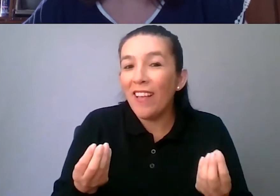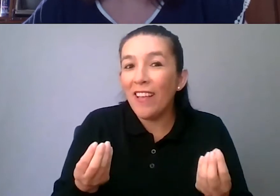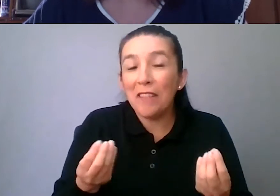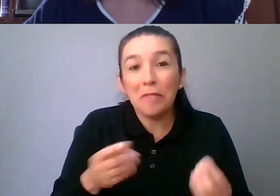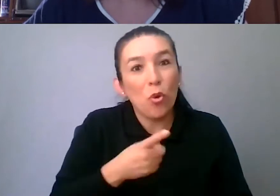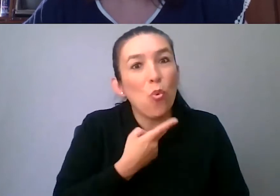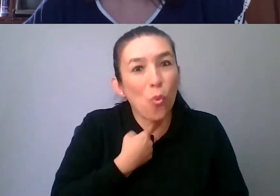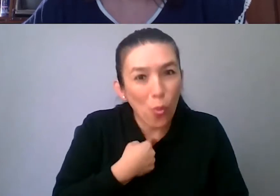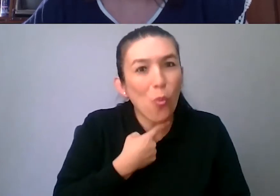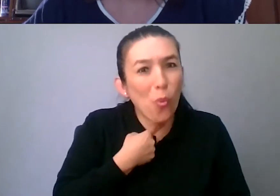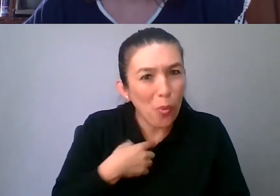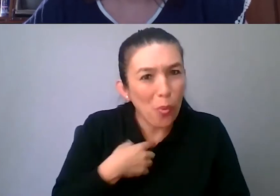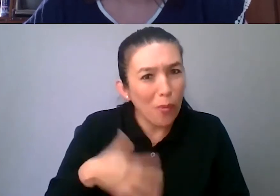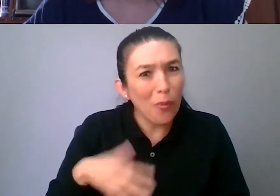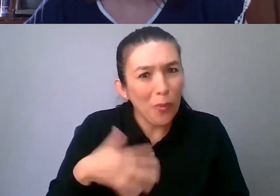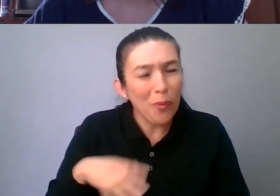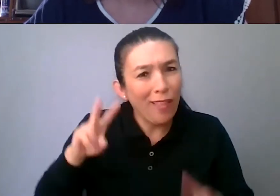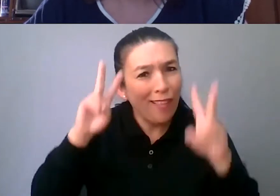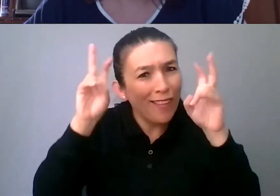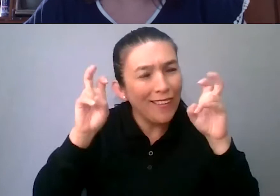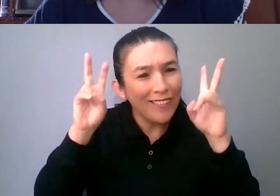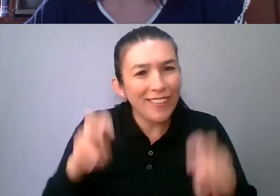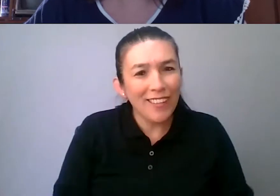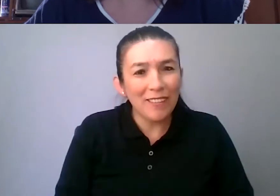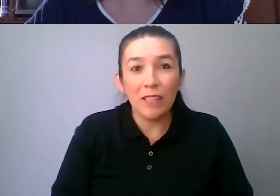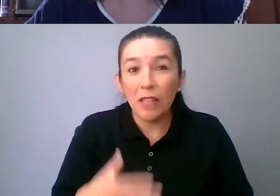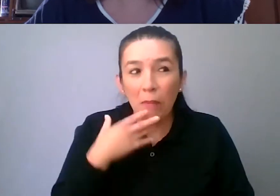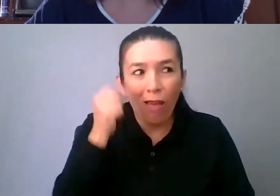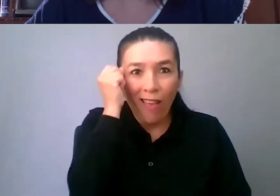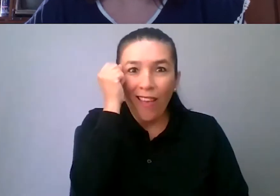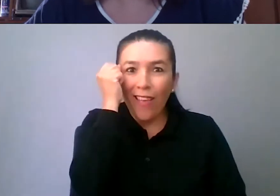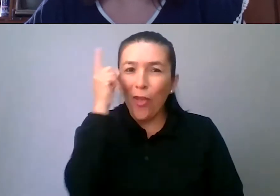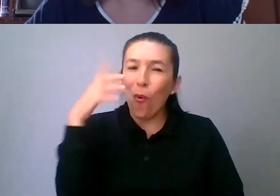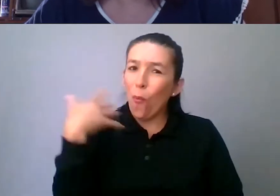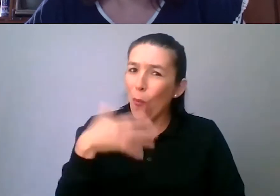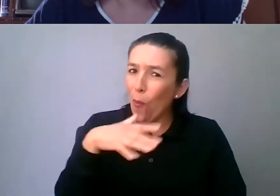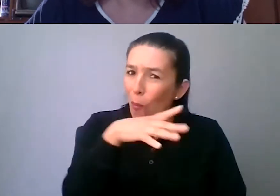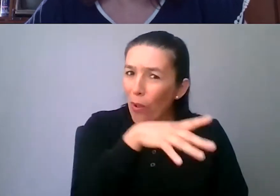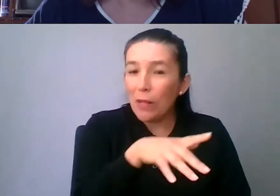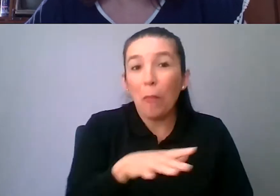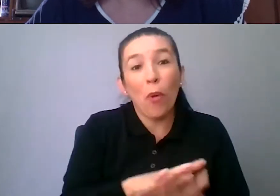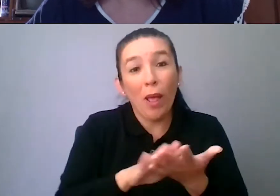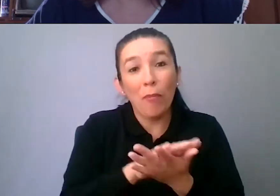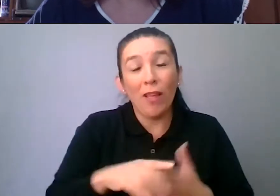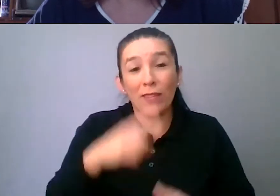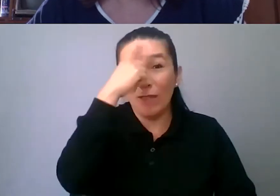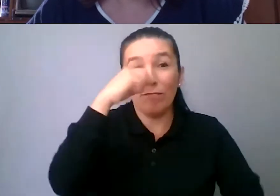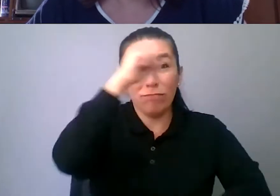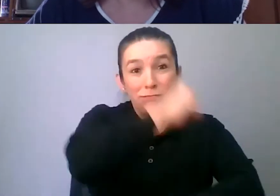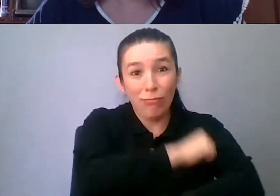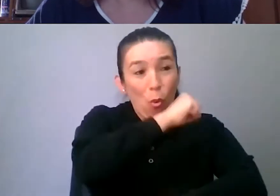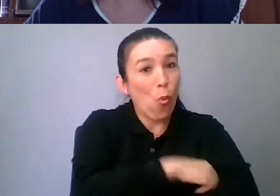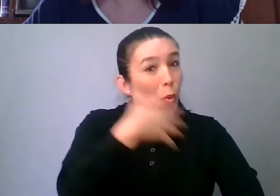interesando más en el tema y se da cuenta, por ejemplo, lo importante que es esa manifestación en Isla de Pascua, y cómo